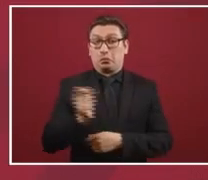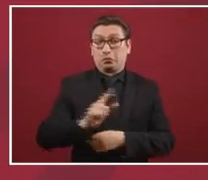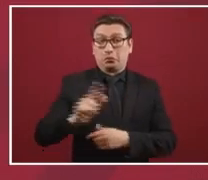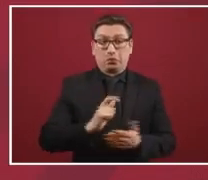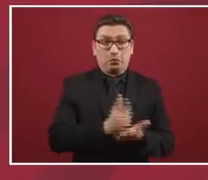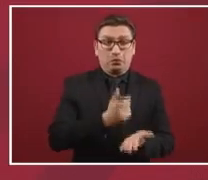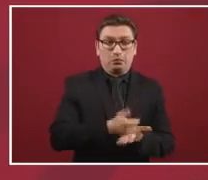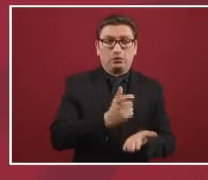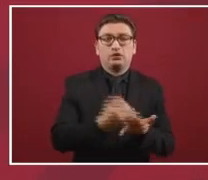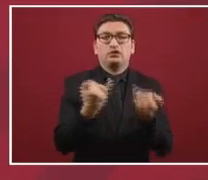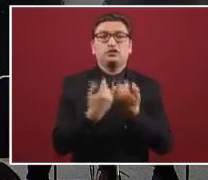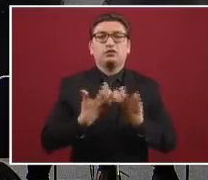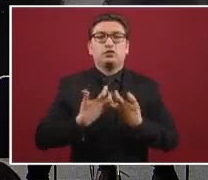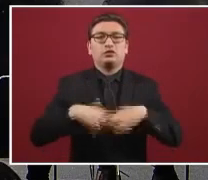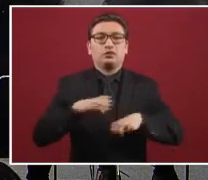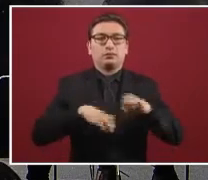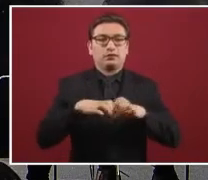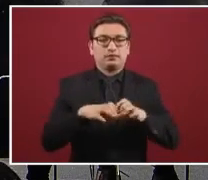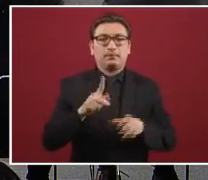empresarios,